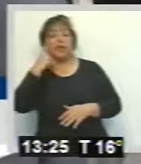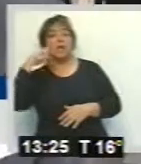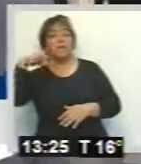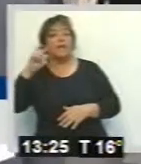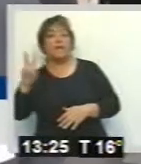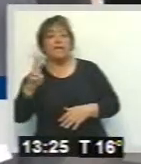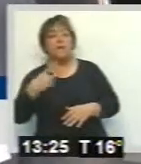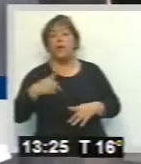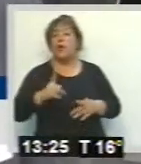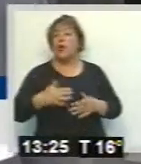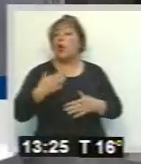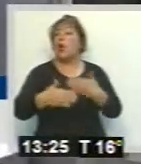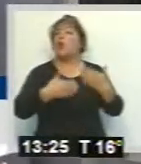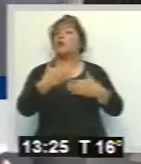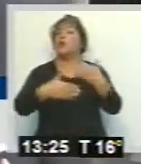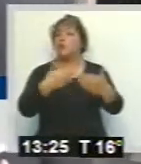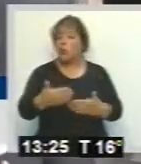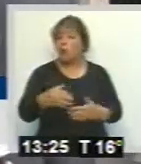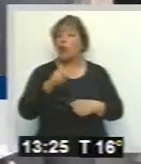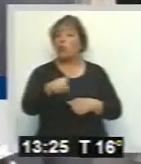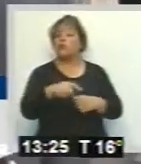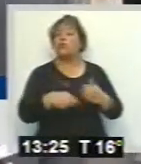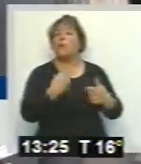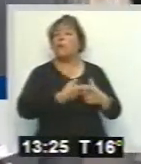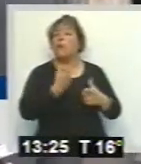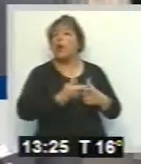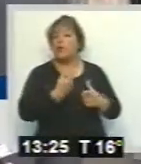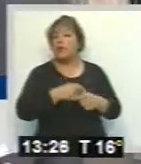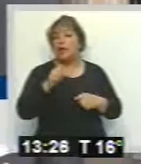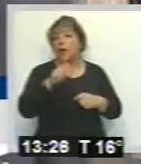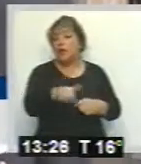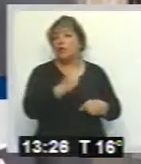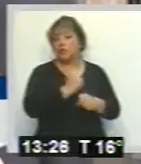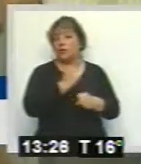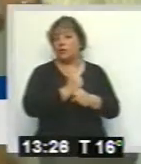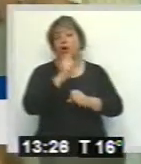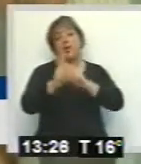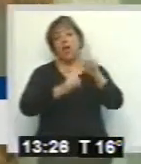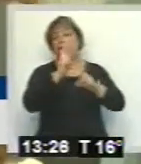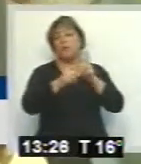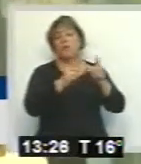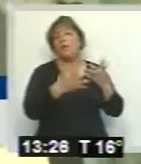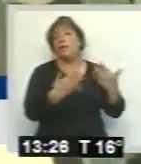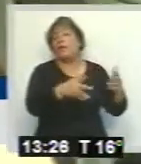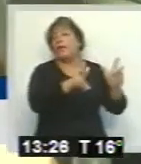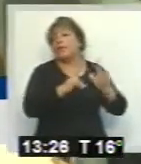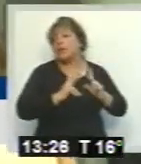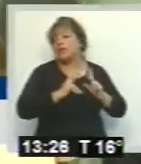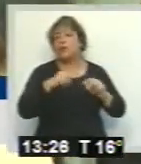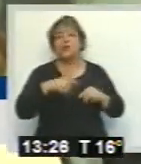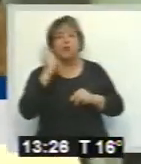tienen continuidad en la ejecución de su política y continuidad en su personería, y habrá alguien que nos pueda contestar. Yo escuché o